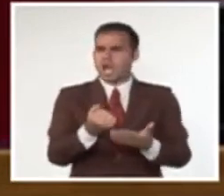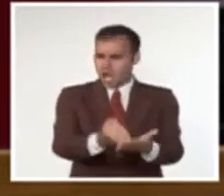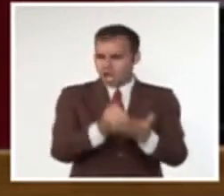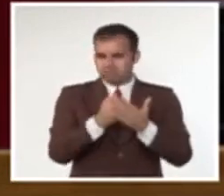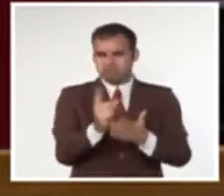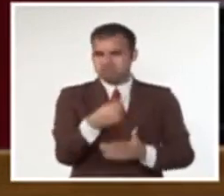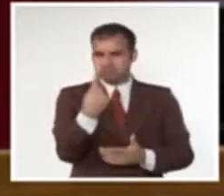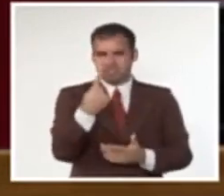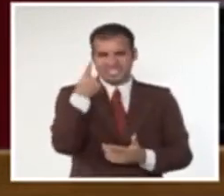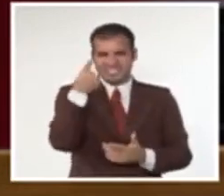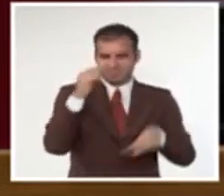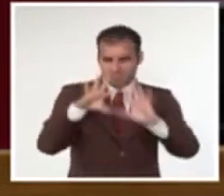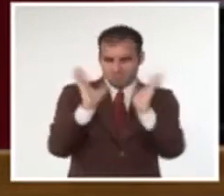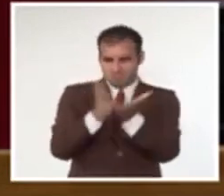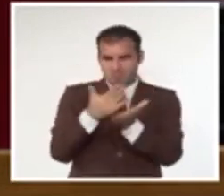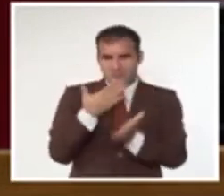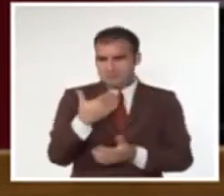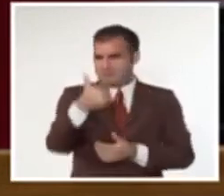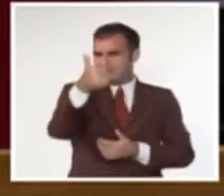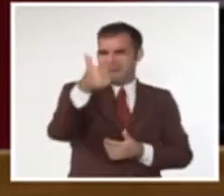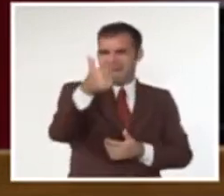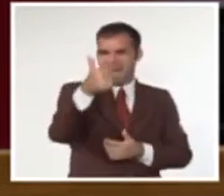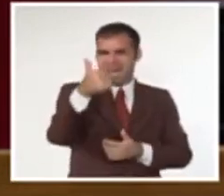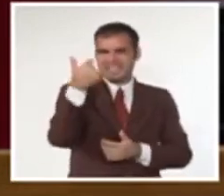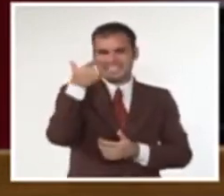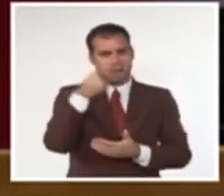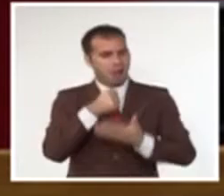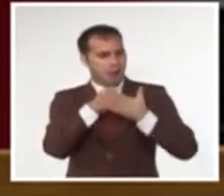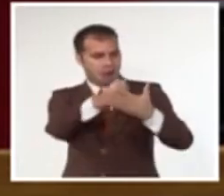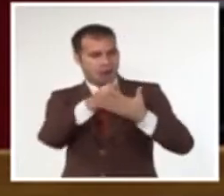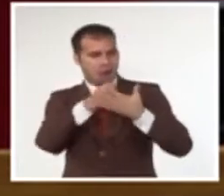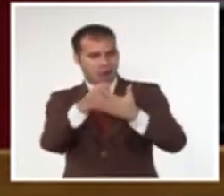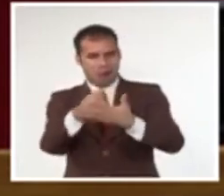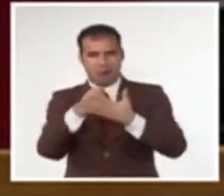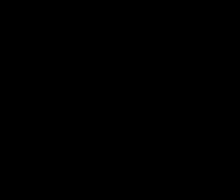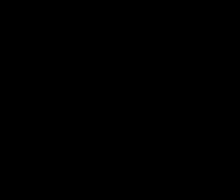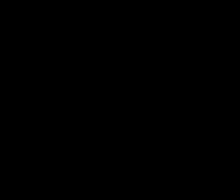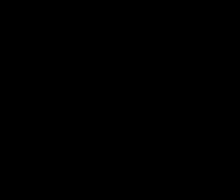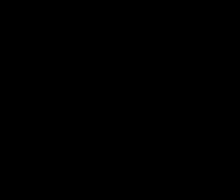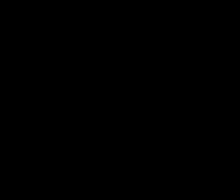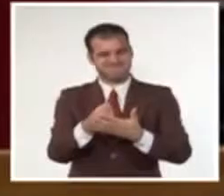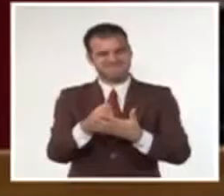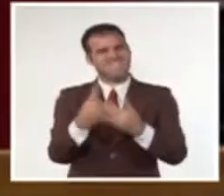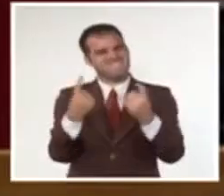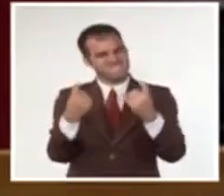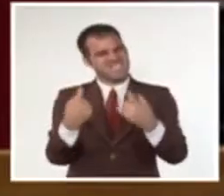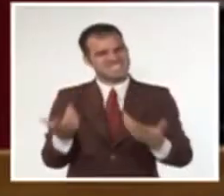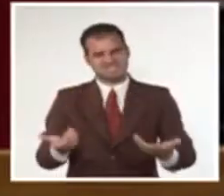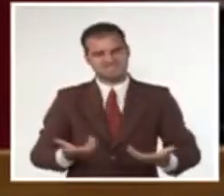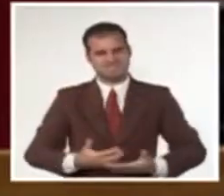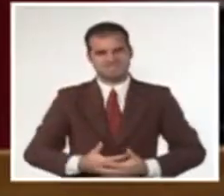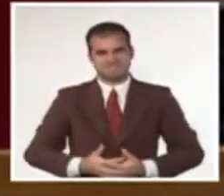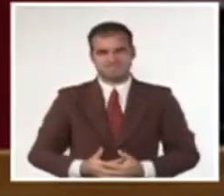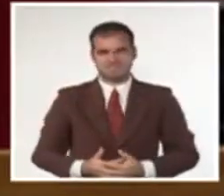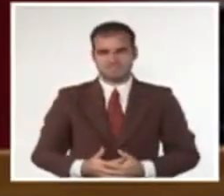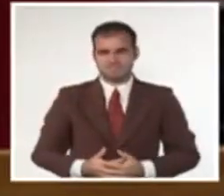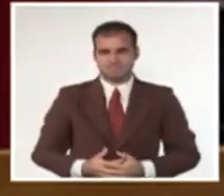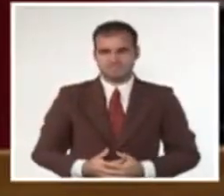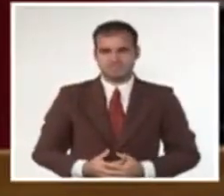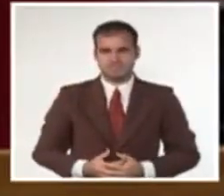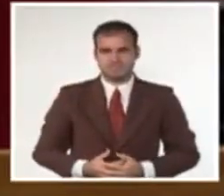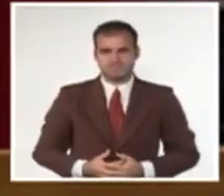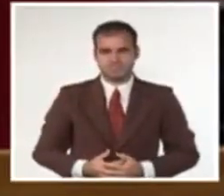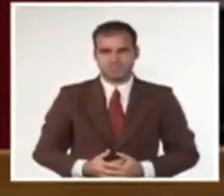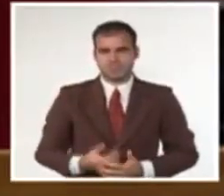un mundo más solidario, compasivo, humilde y austero. Las amenazas a la paz y